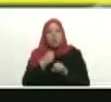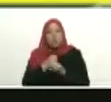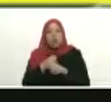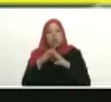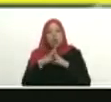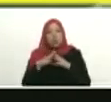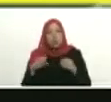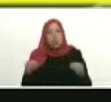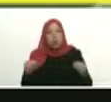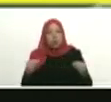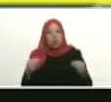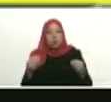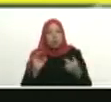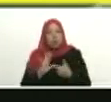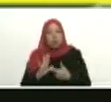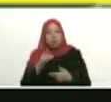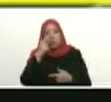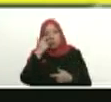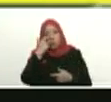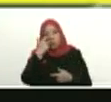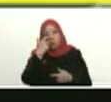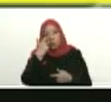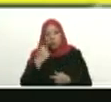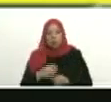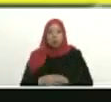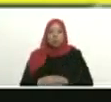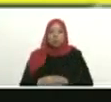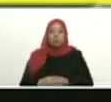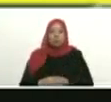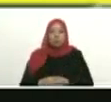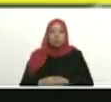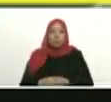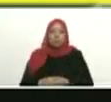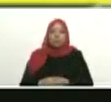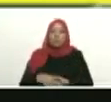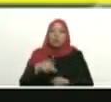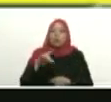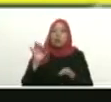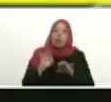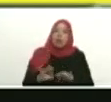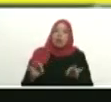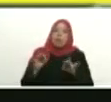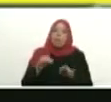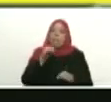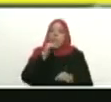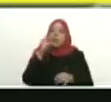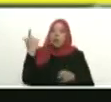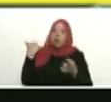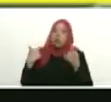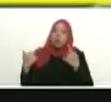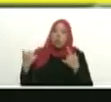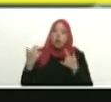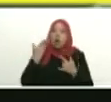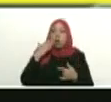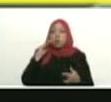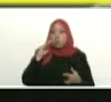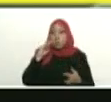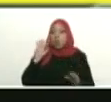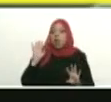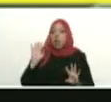todo. Circula de todo. Las redes sociales no son inocentes. Ellos tienen